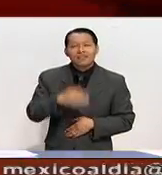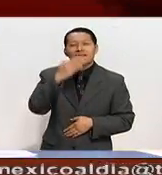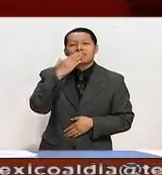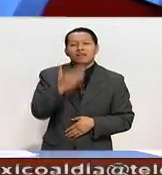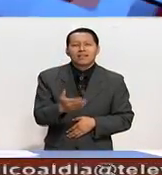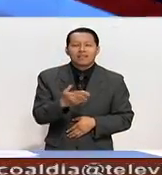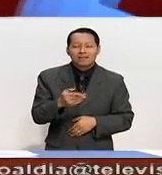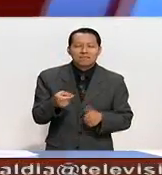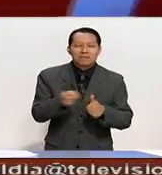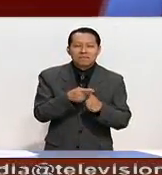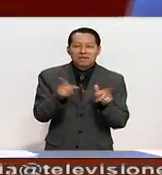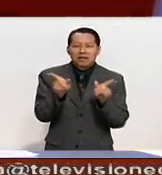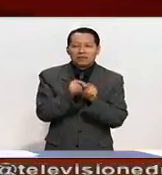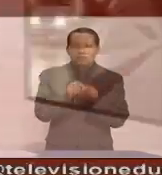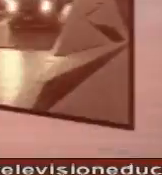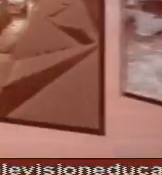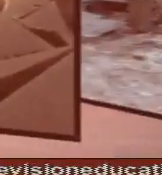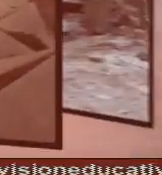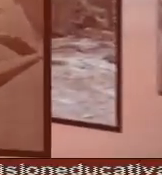vamos a nuestro primer resumen.